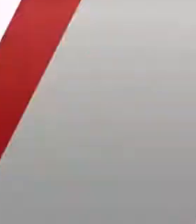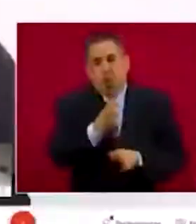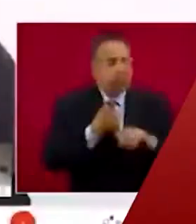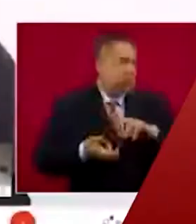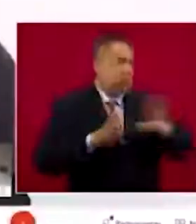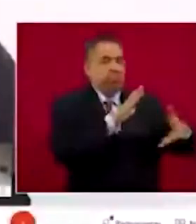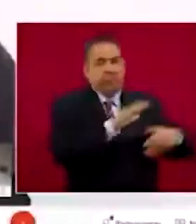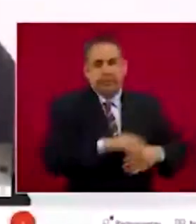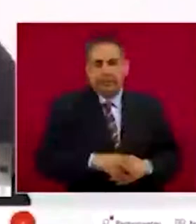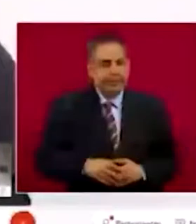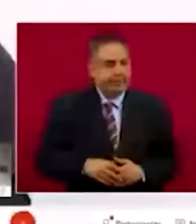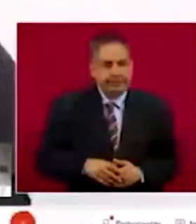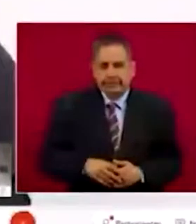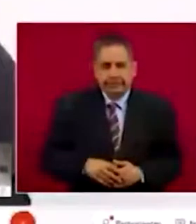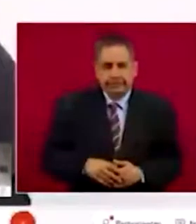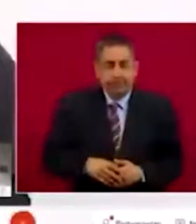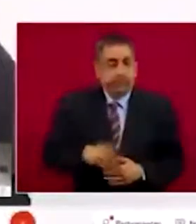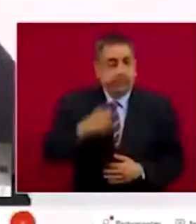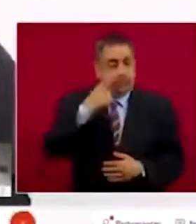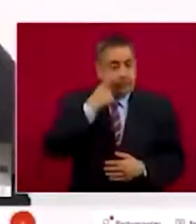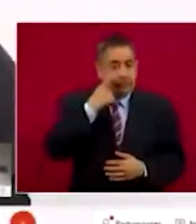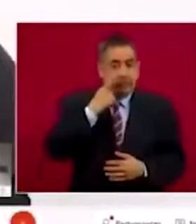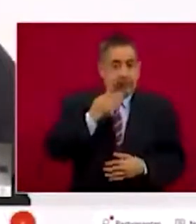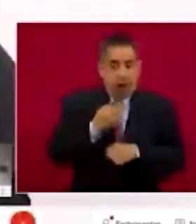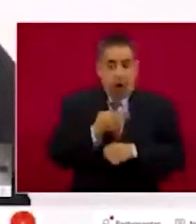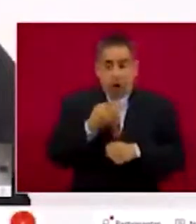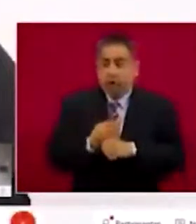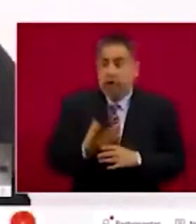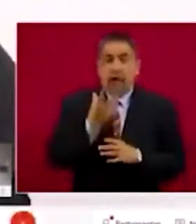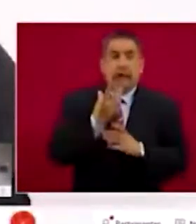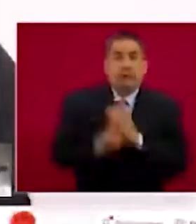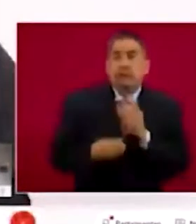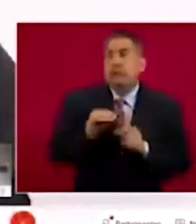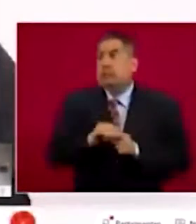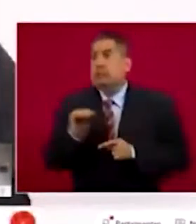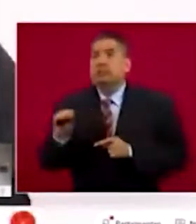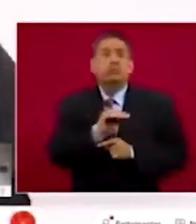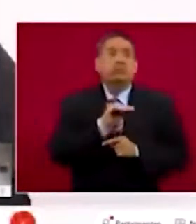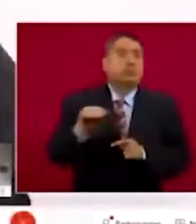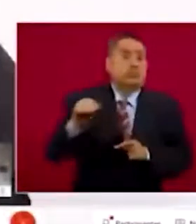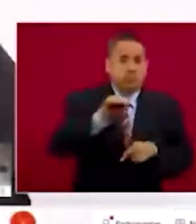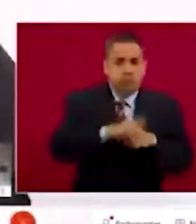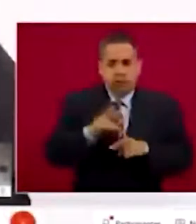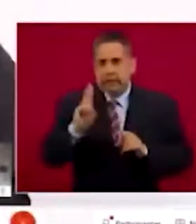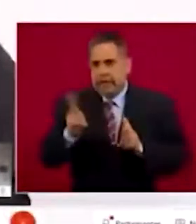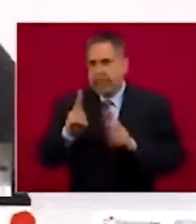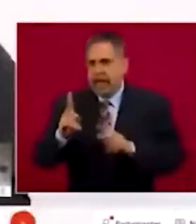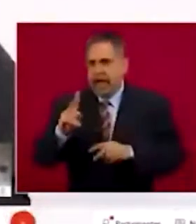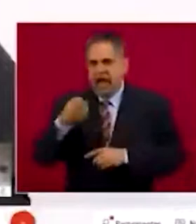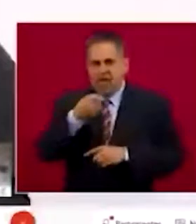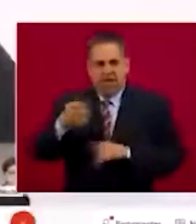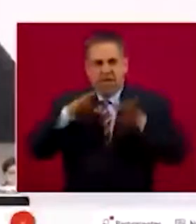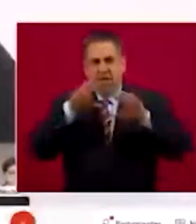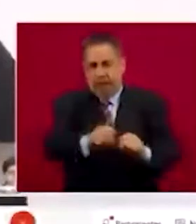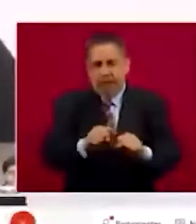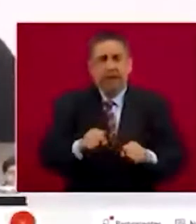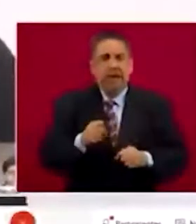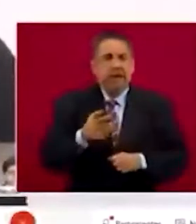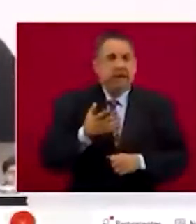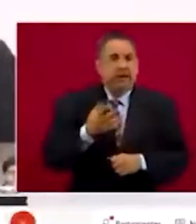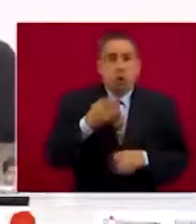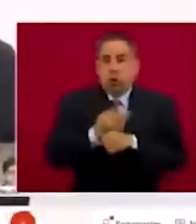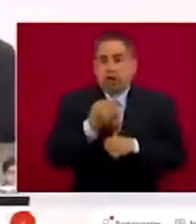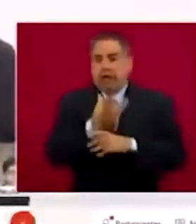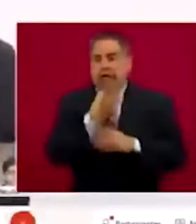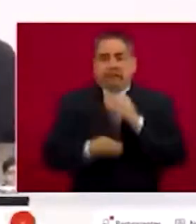delitos cometidos por ese individuo que ahora huye a salto de mata por las órdenes de aprensión que hemos logrado no lo